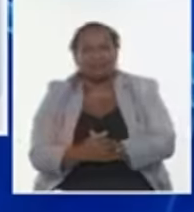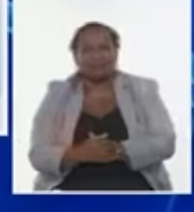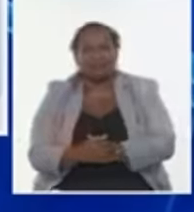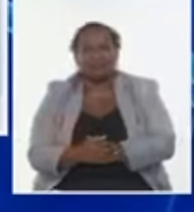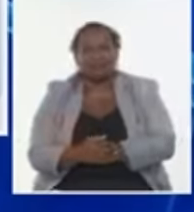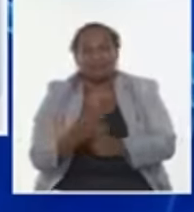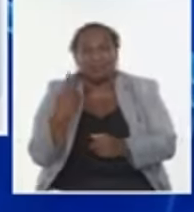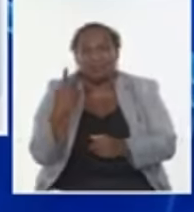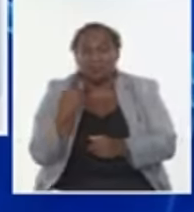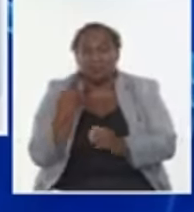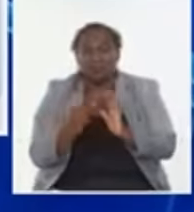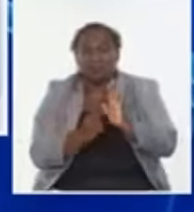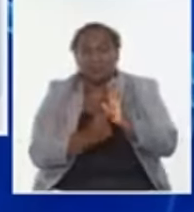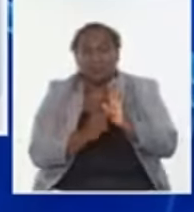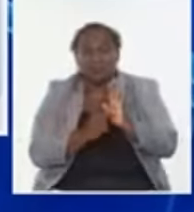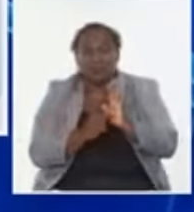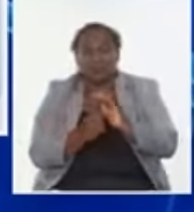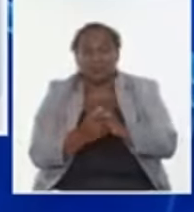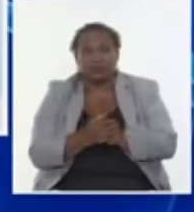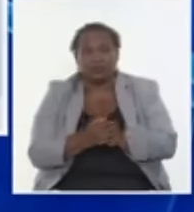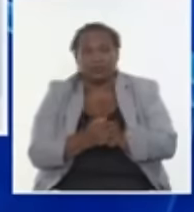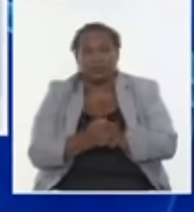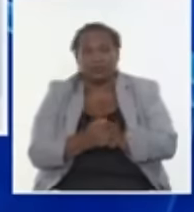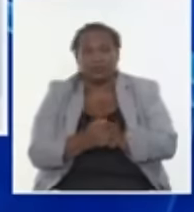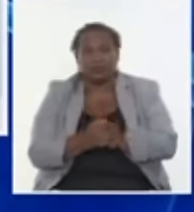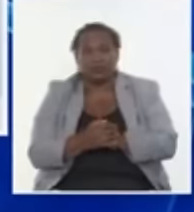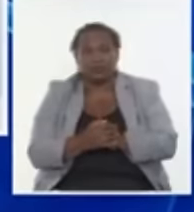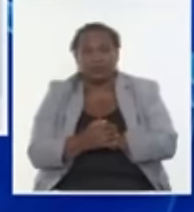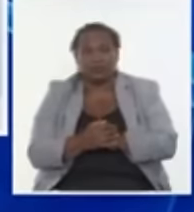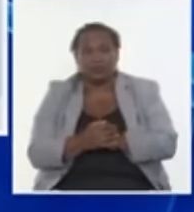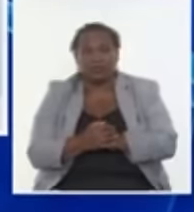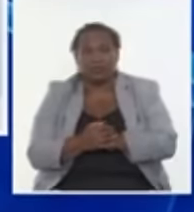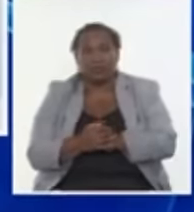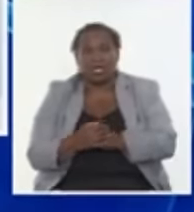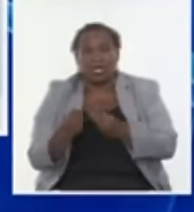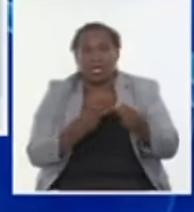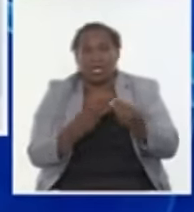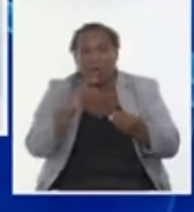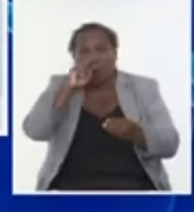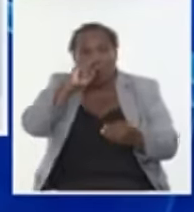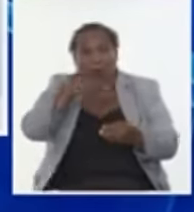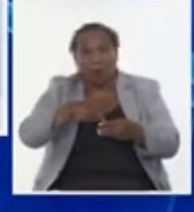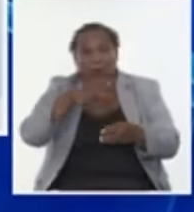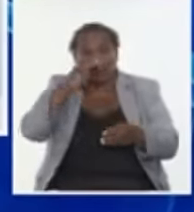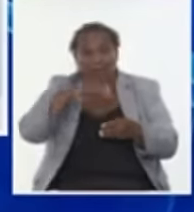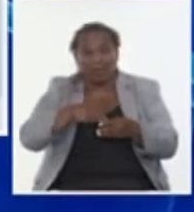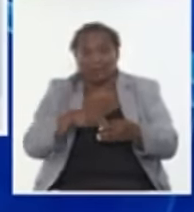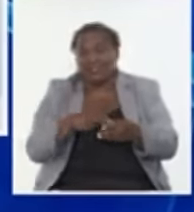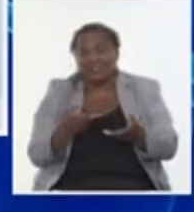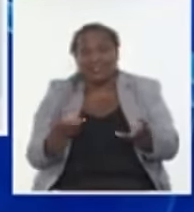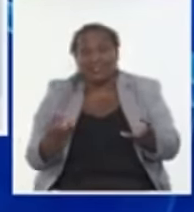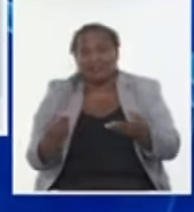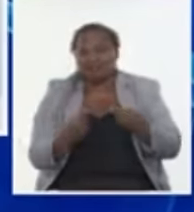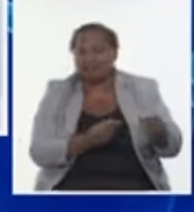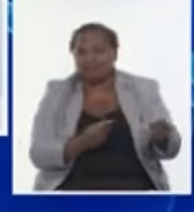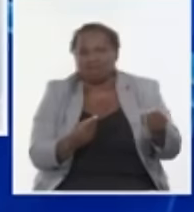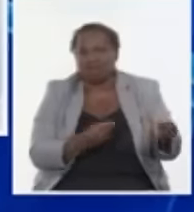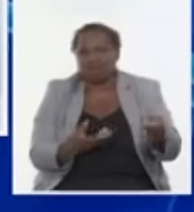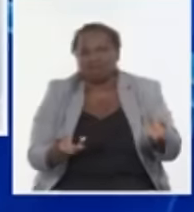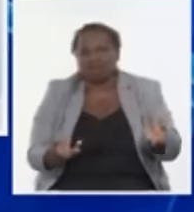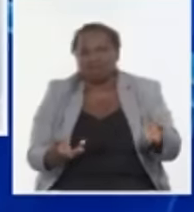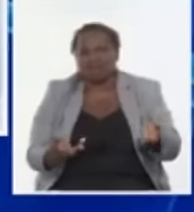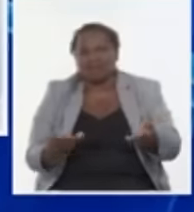justo, fue la inestabilidad con el suministro de combustible. Muchos problemas con el